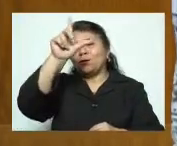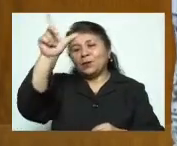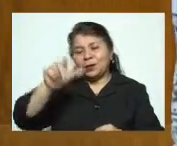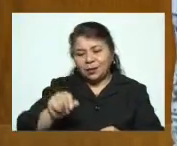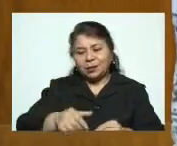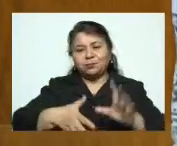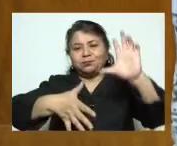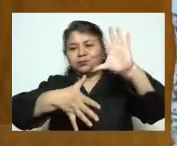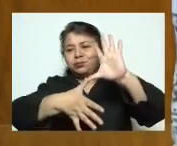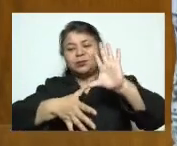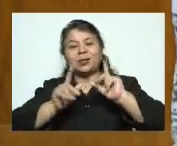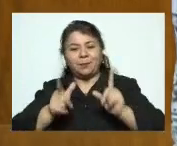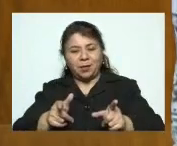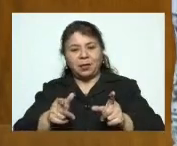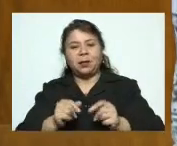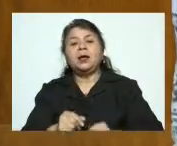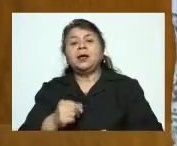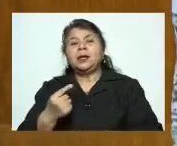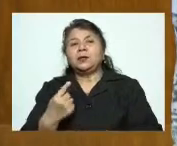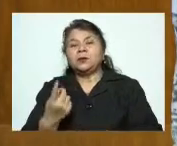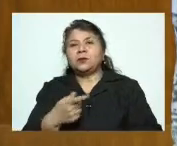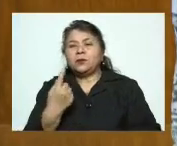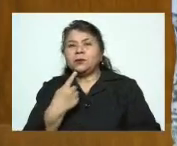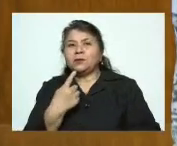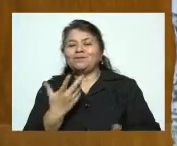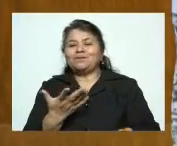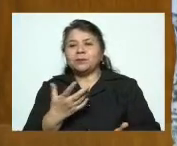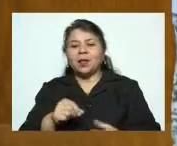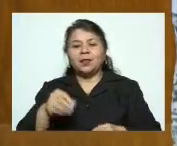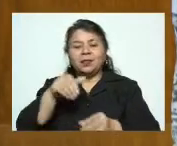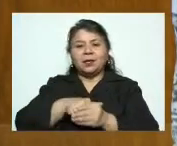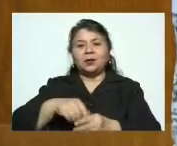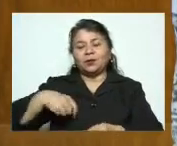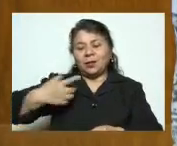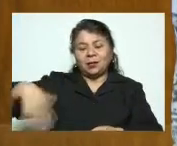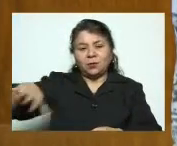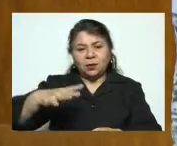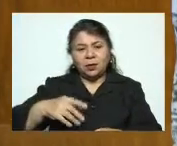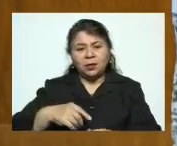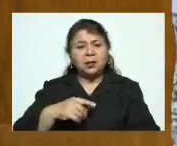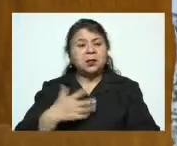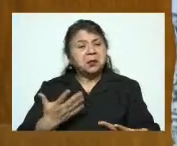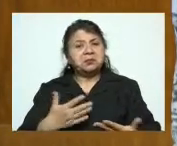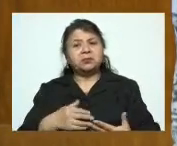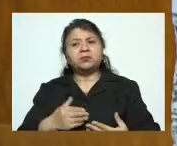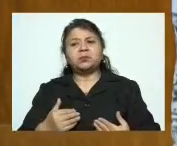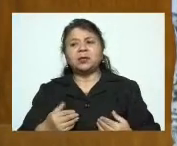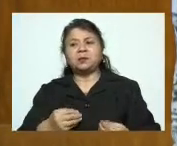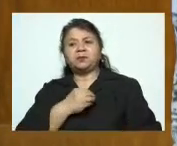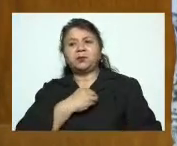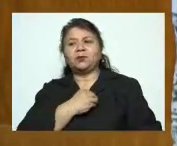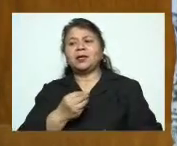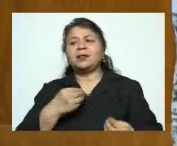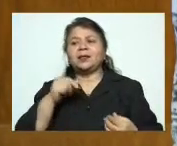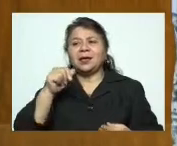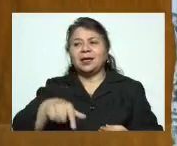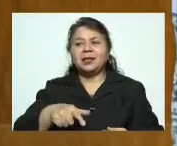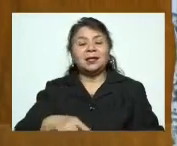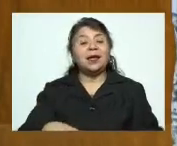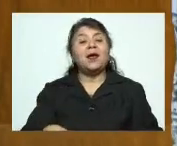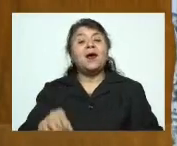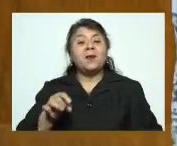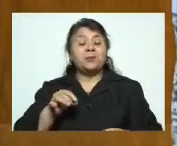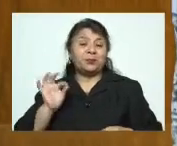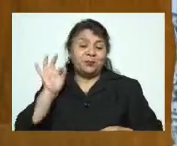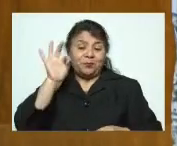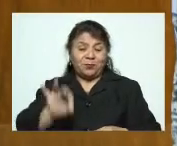continente, las sociedades nos predisponemos a convivir con el virus, a amortiguar, no a erradicar, a amortiguar